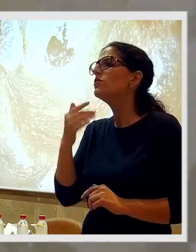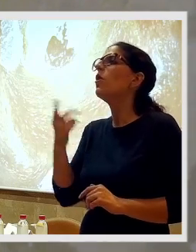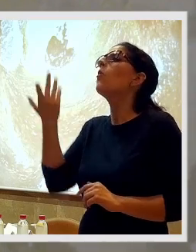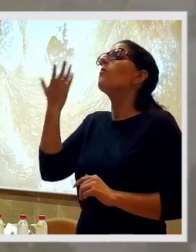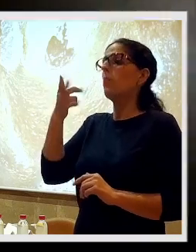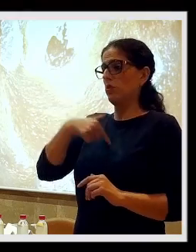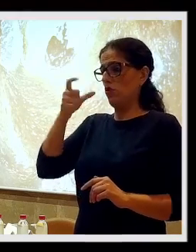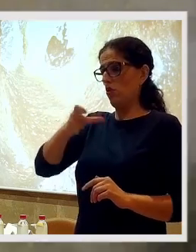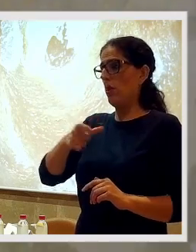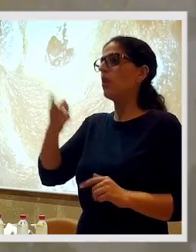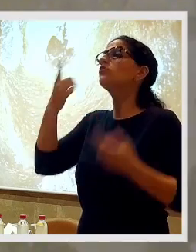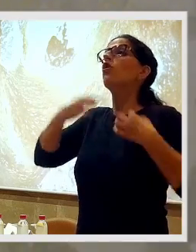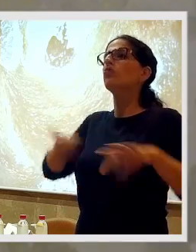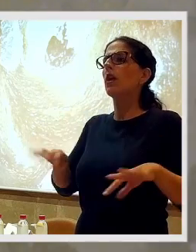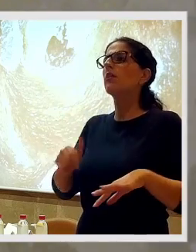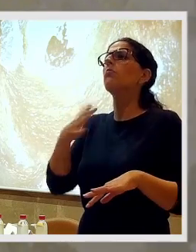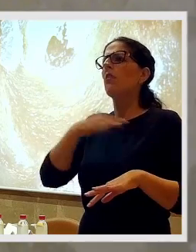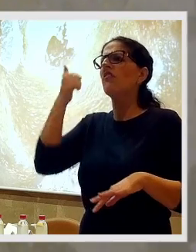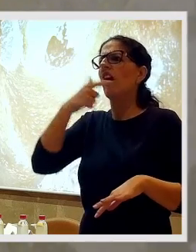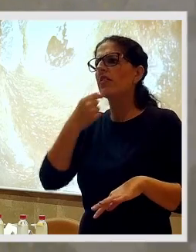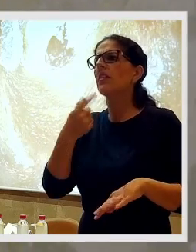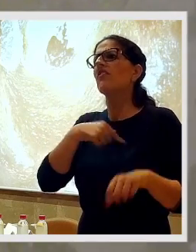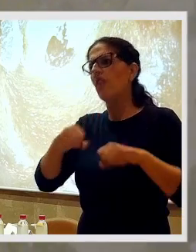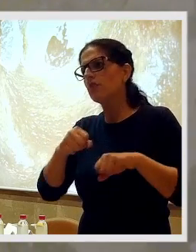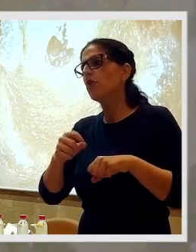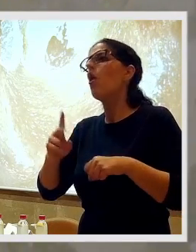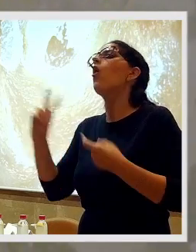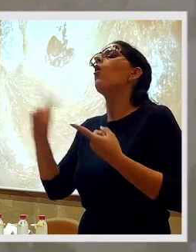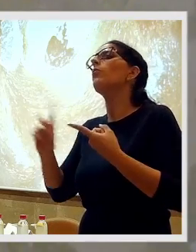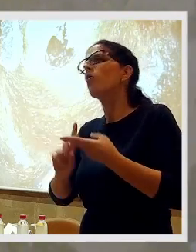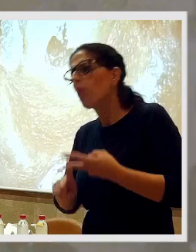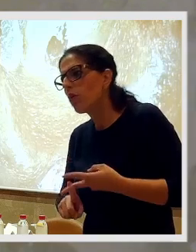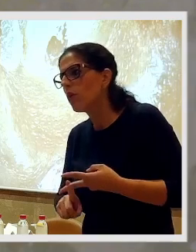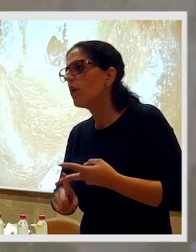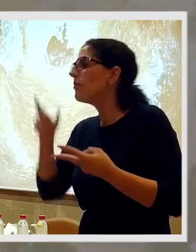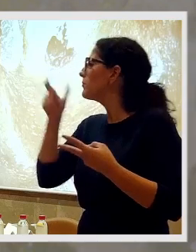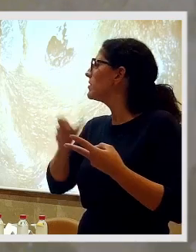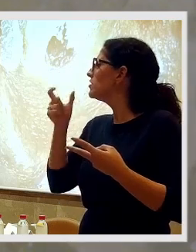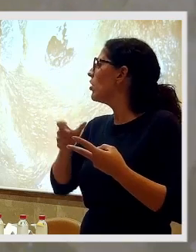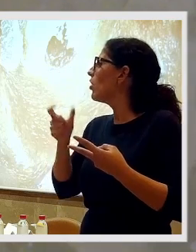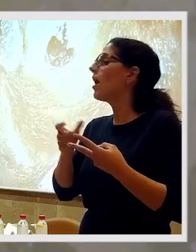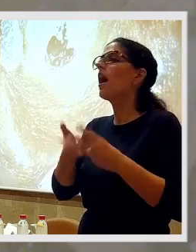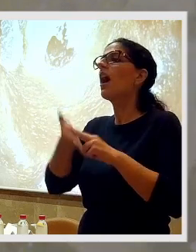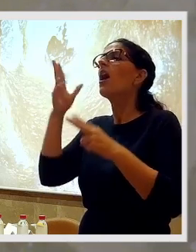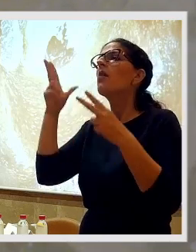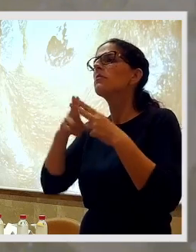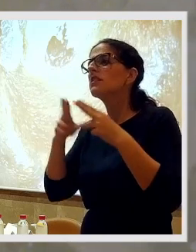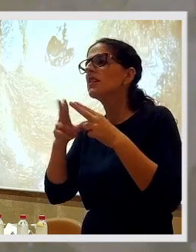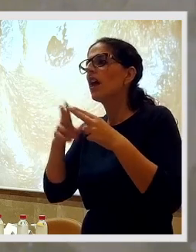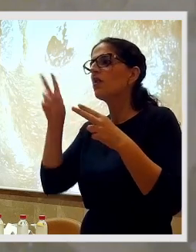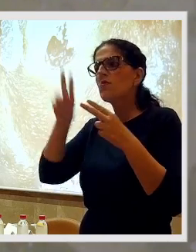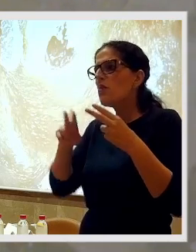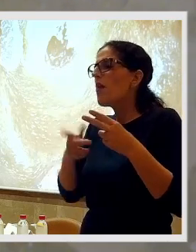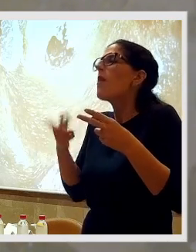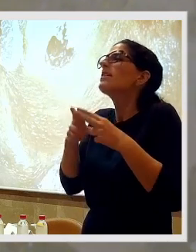de un infarto las personas solteras, las personas viudas, las personas que no asisten a oficios religiosos de la religión